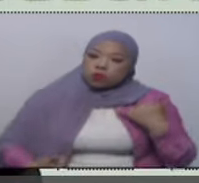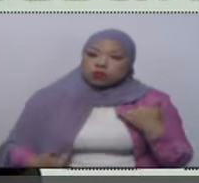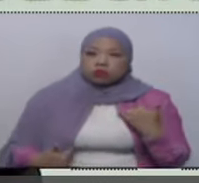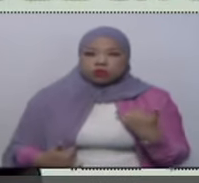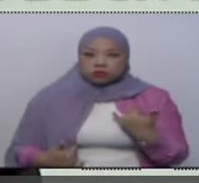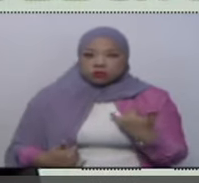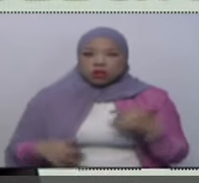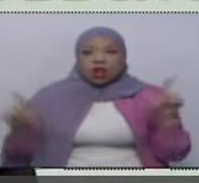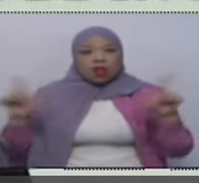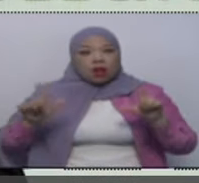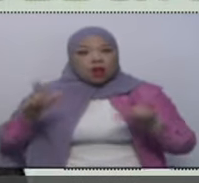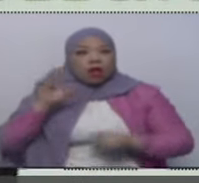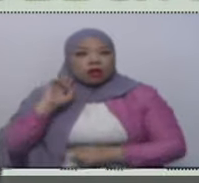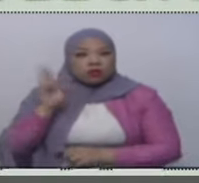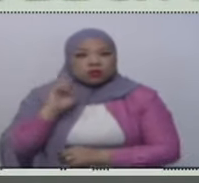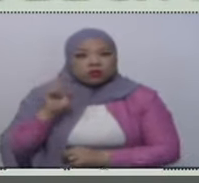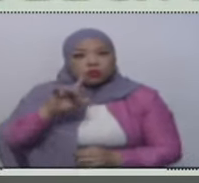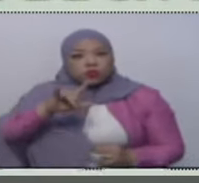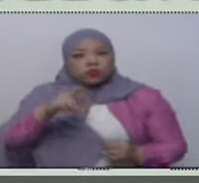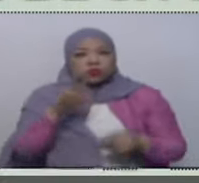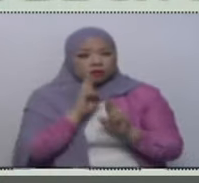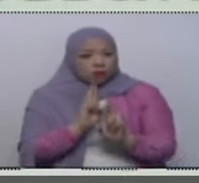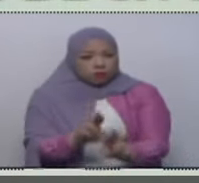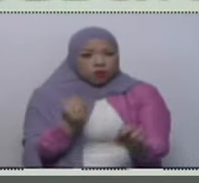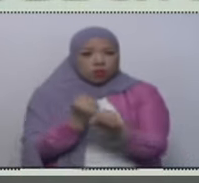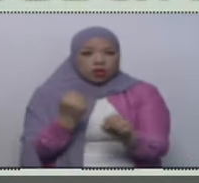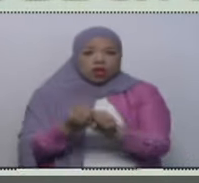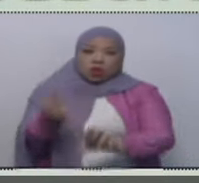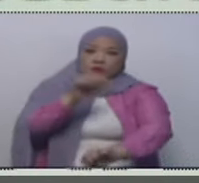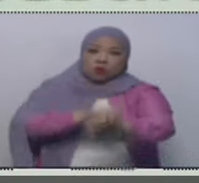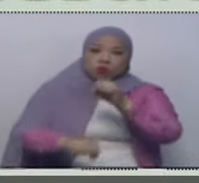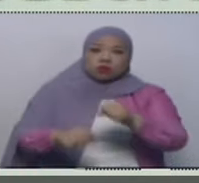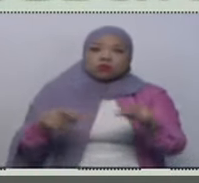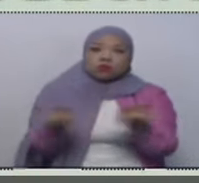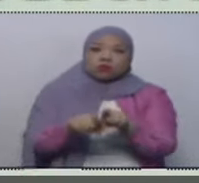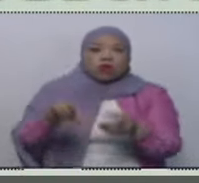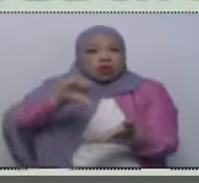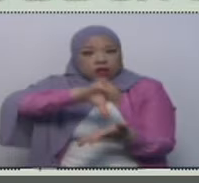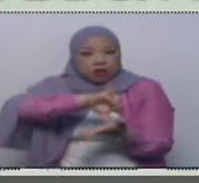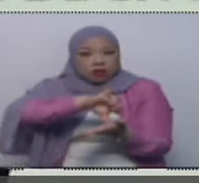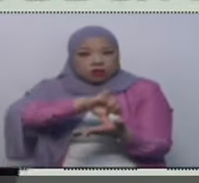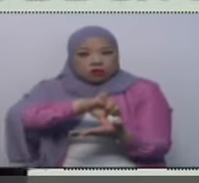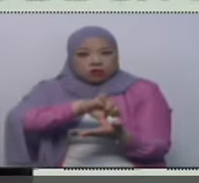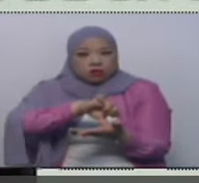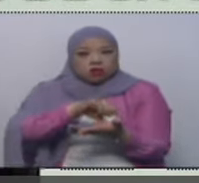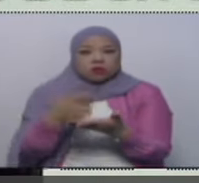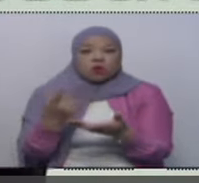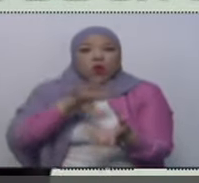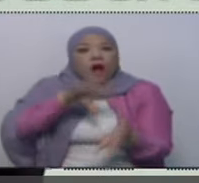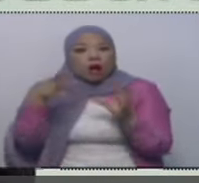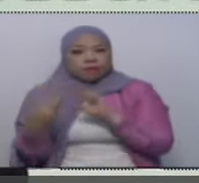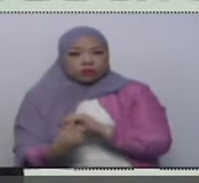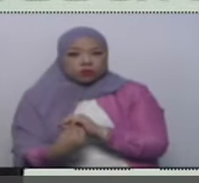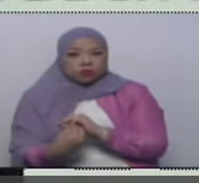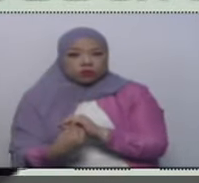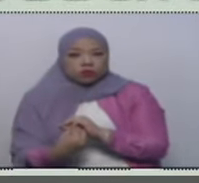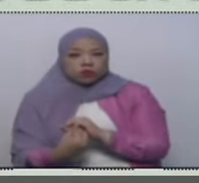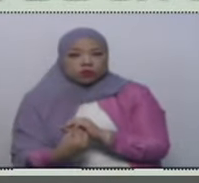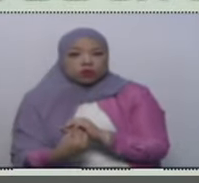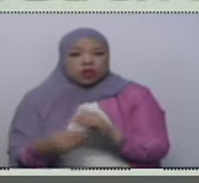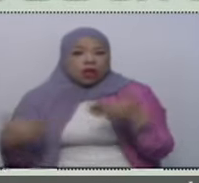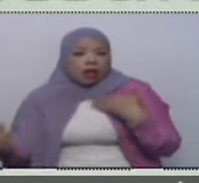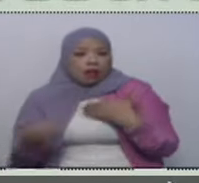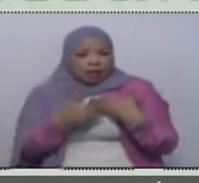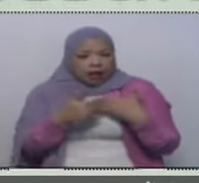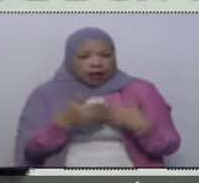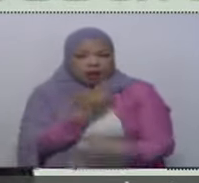mediático, que la respuesta defensiva legítima de Irán estaban cambiando y colocando el ataque